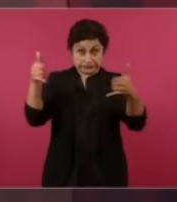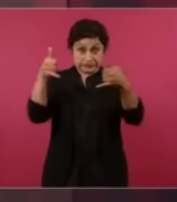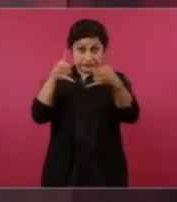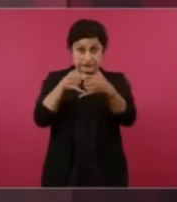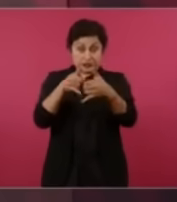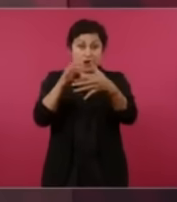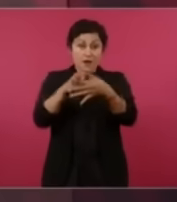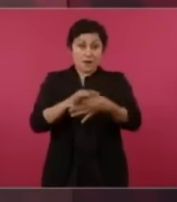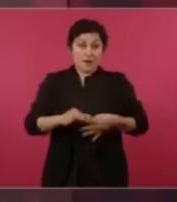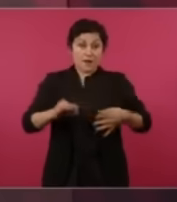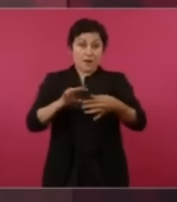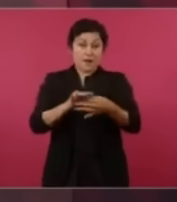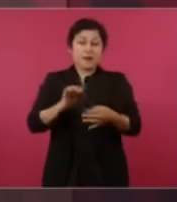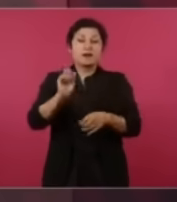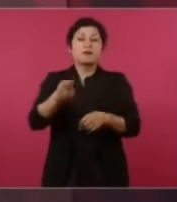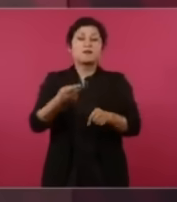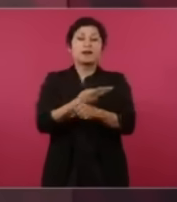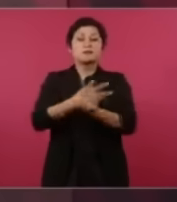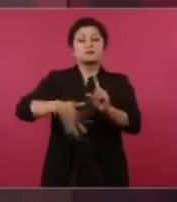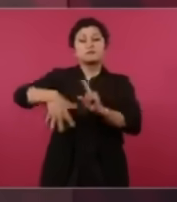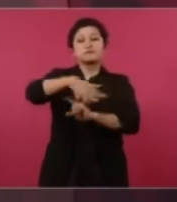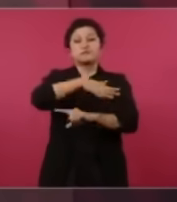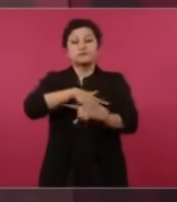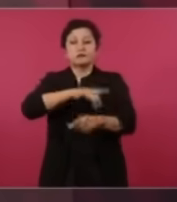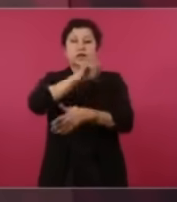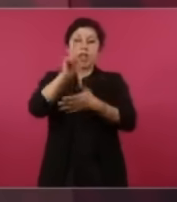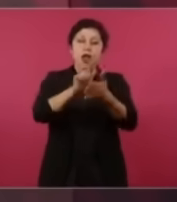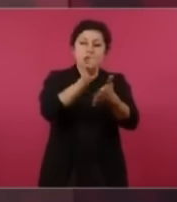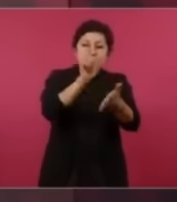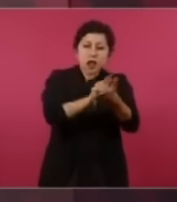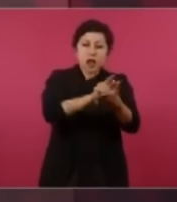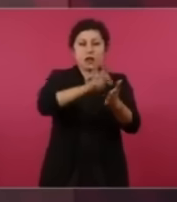las reformas estructurales que todavía quedaba